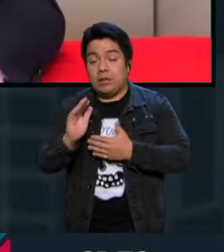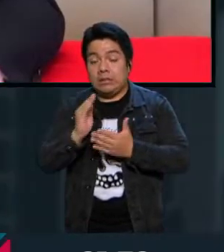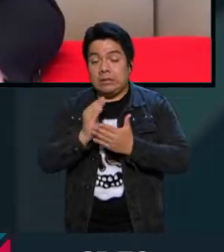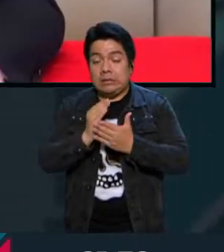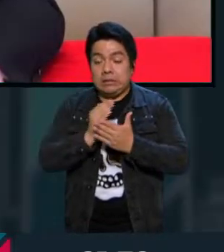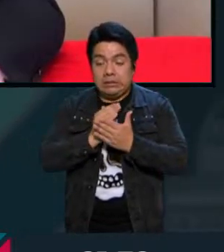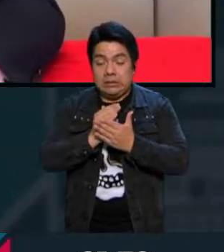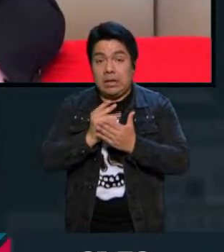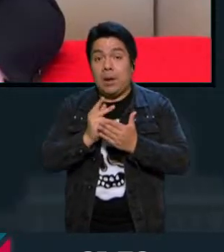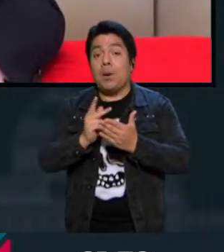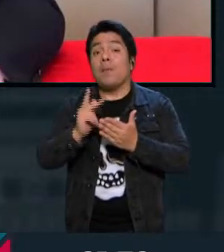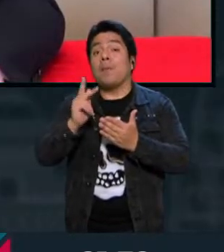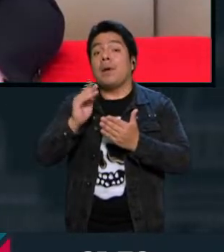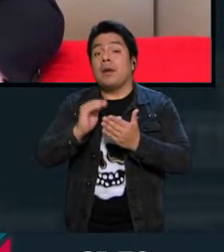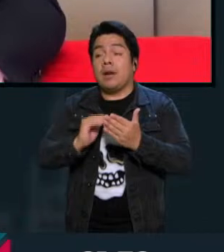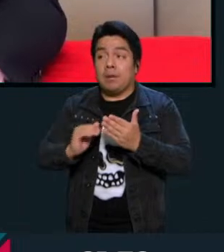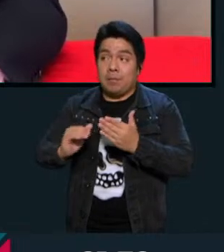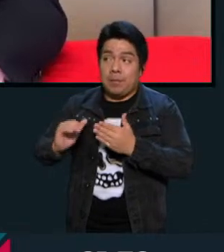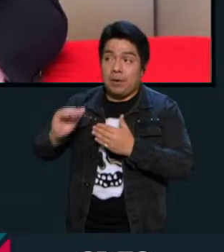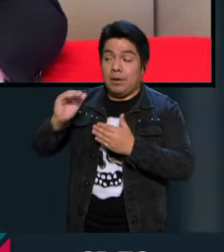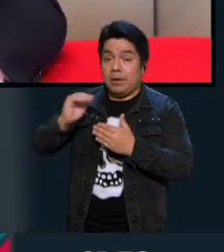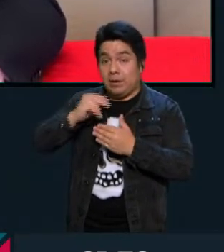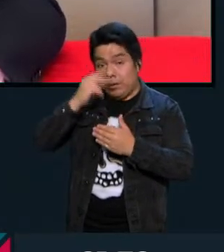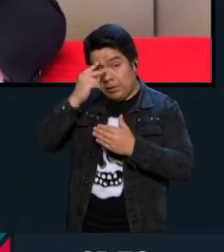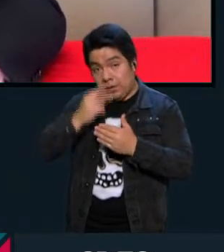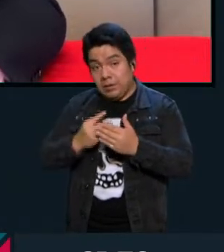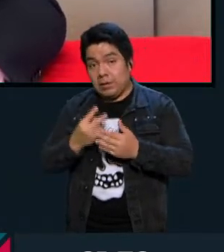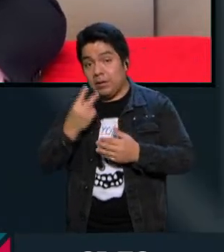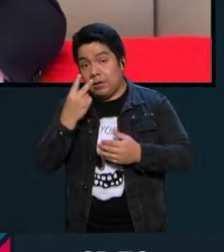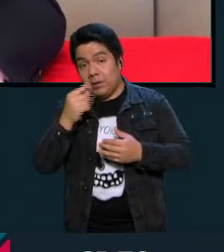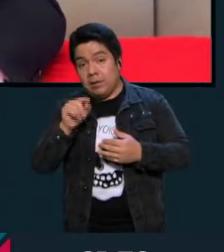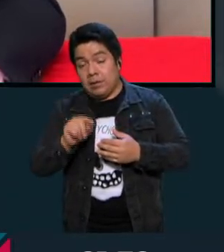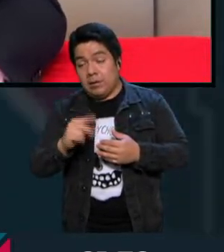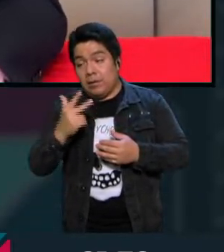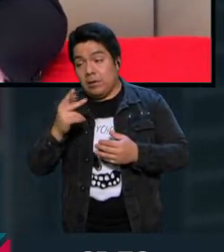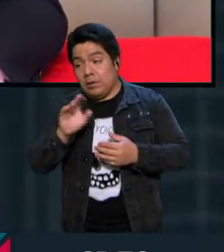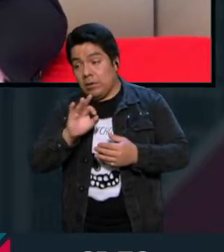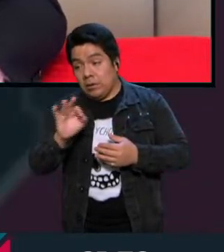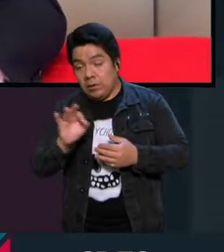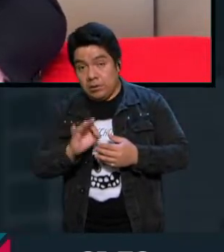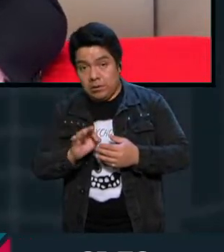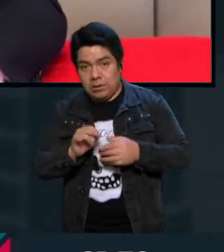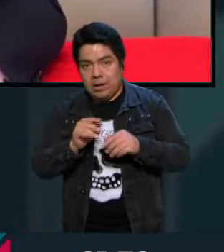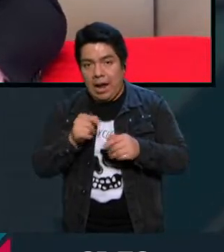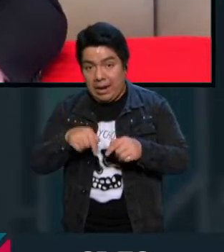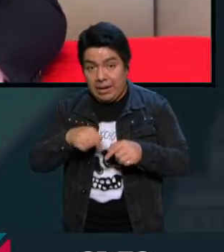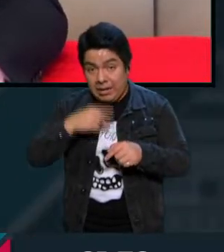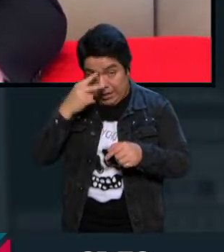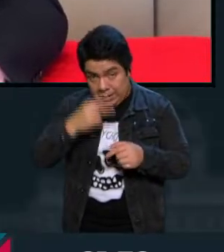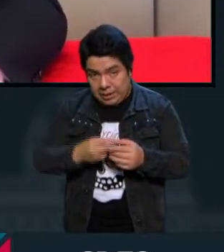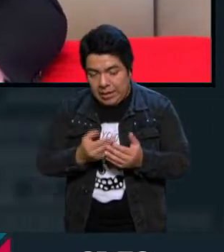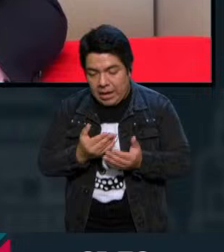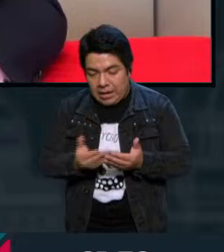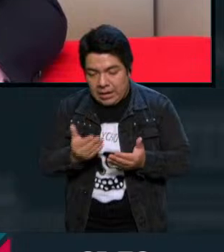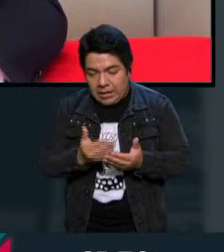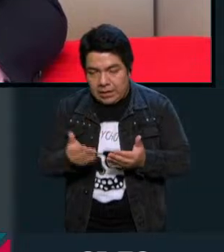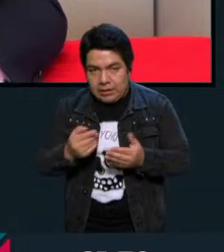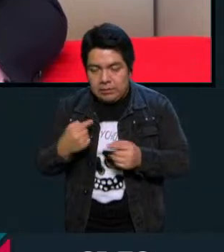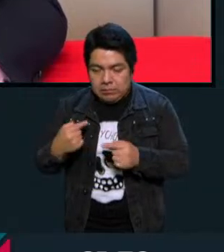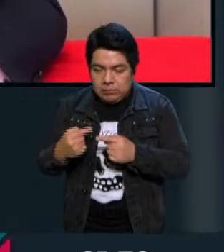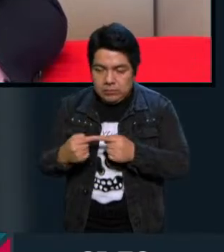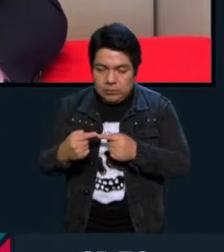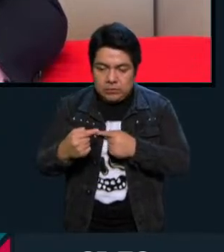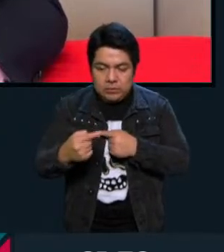mismo tiempo aumentó su relación comercial con México en 2,8%. Nosotros en este momento, y ya llevamos casi todo el